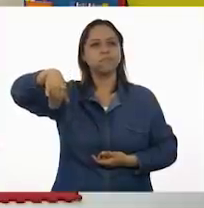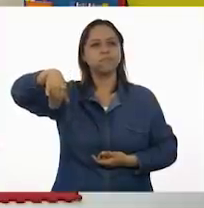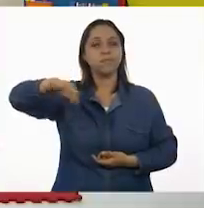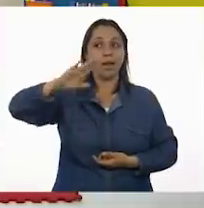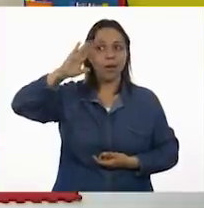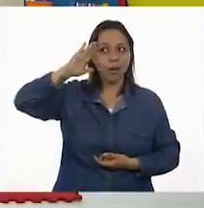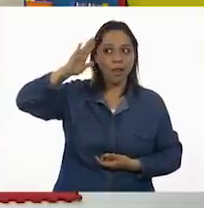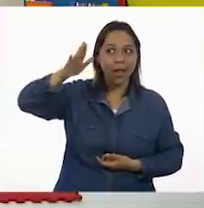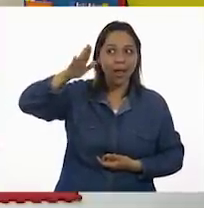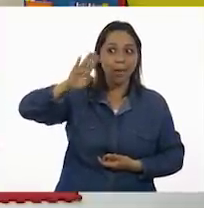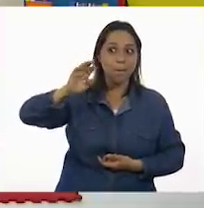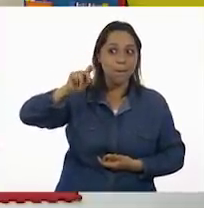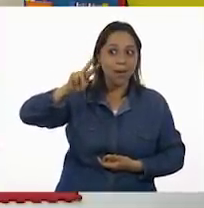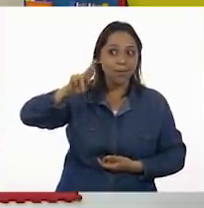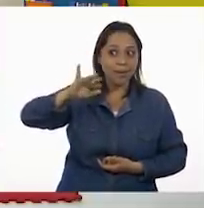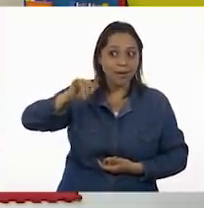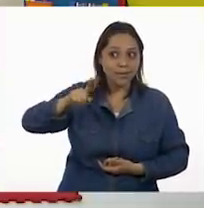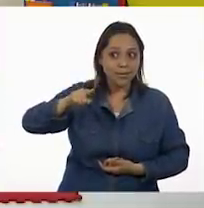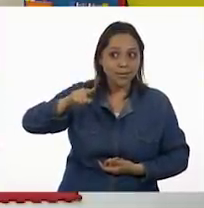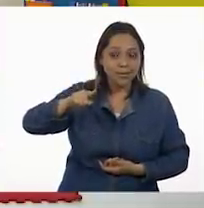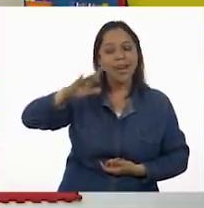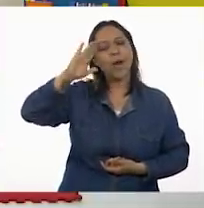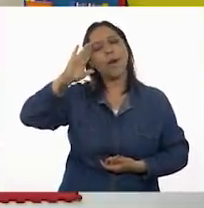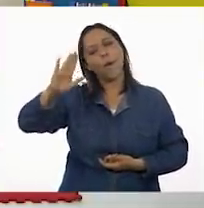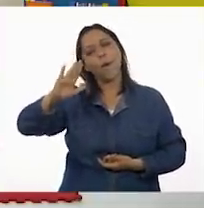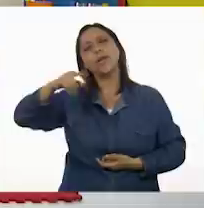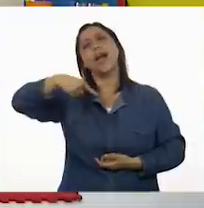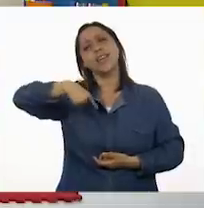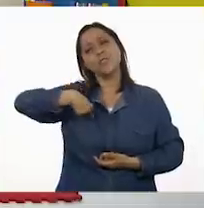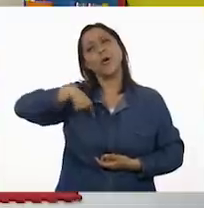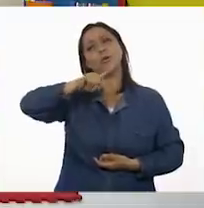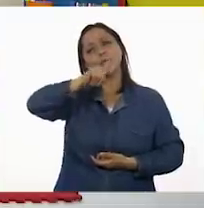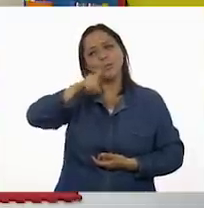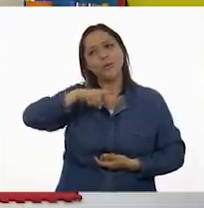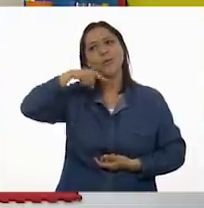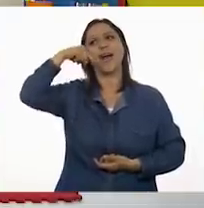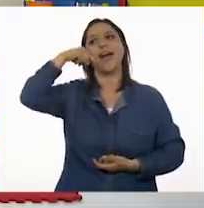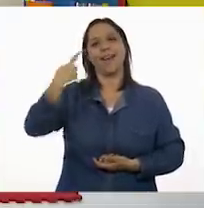¿Hola? ¿Beatriz? Hola, amiga, soy yo, Sohar.